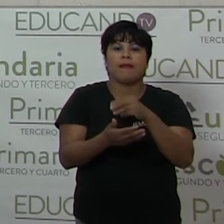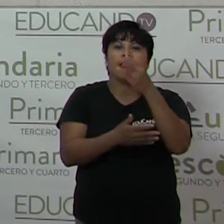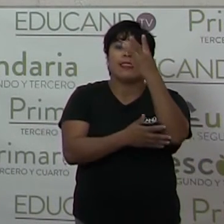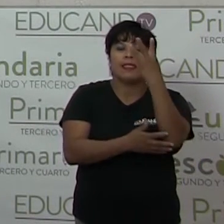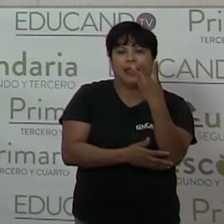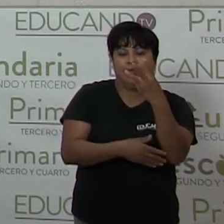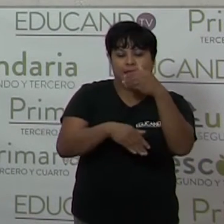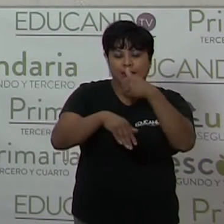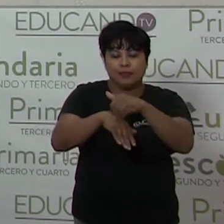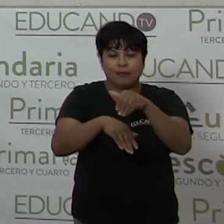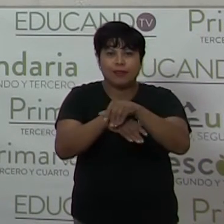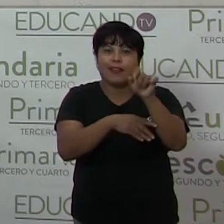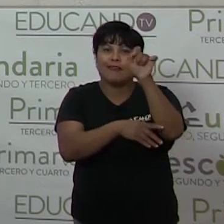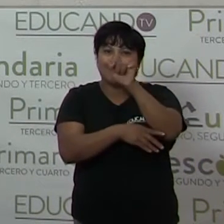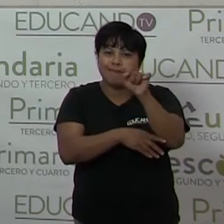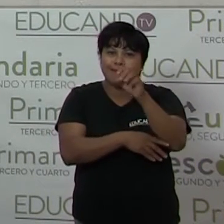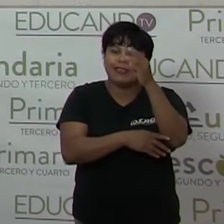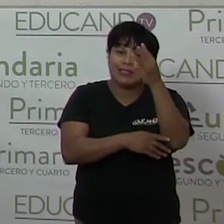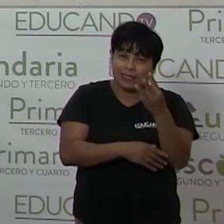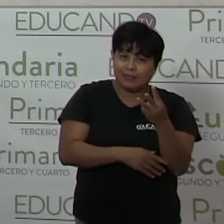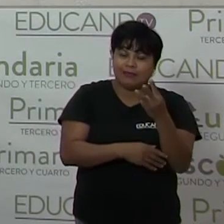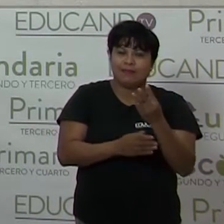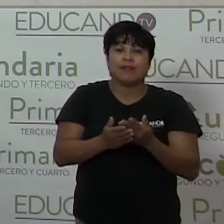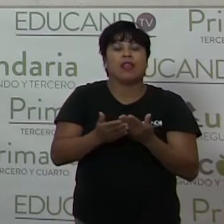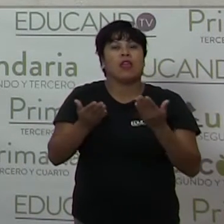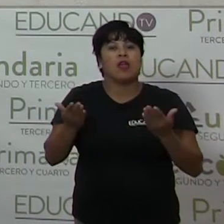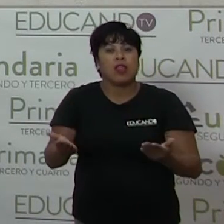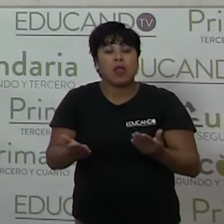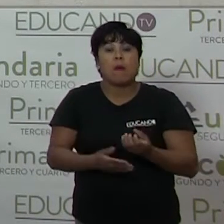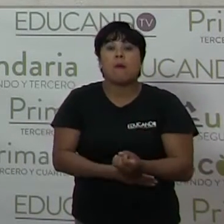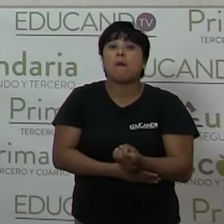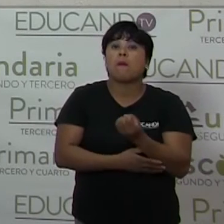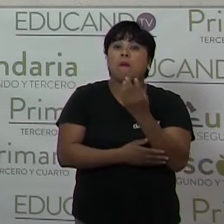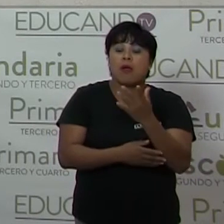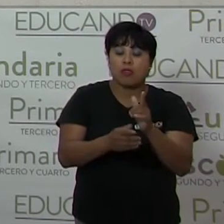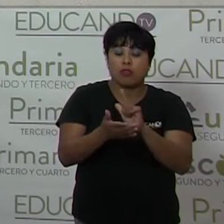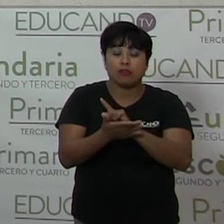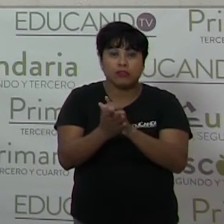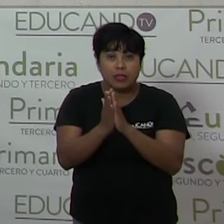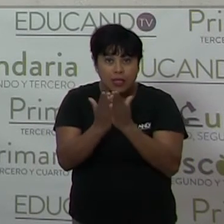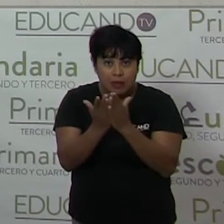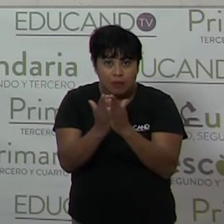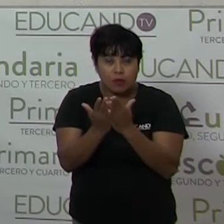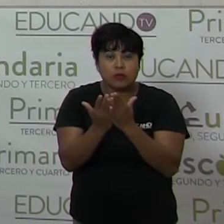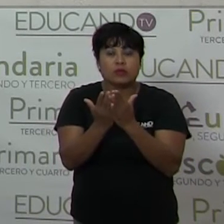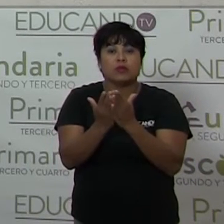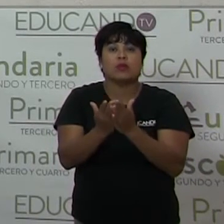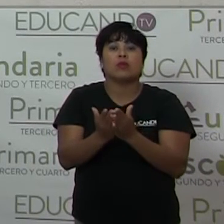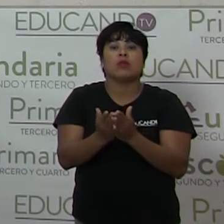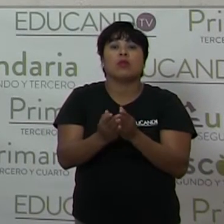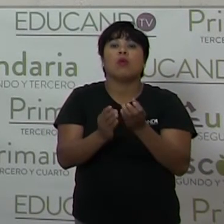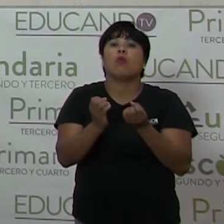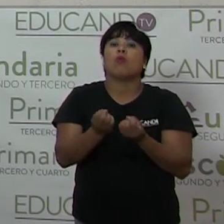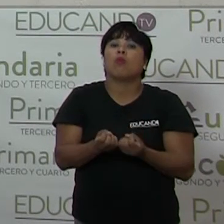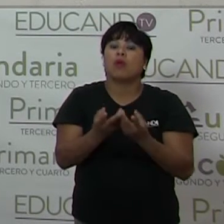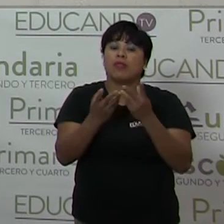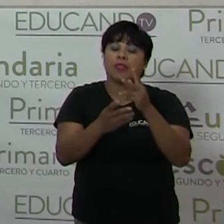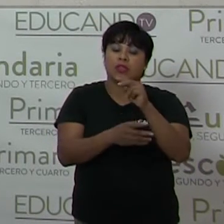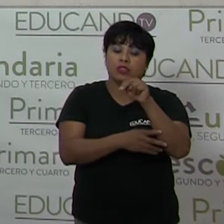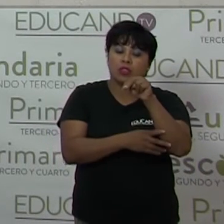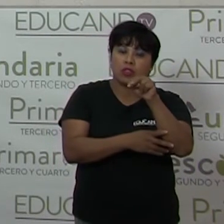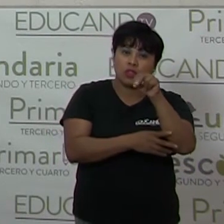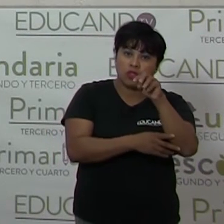3 ahora cuántos libros cuantas novelas